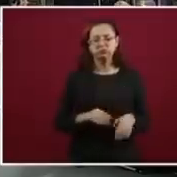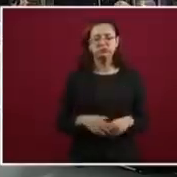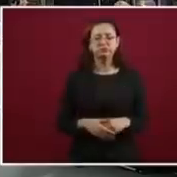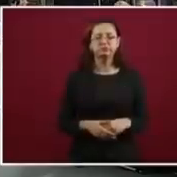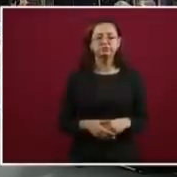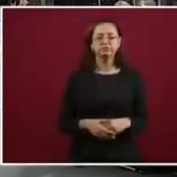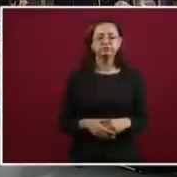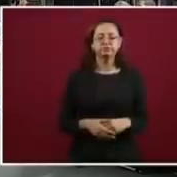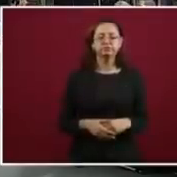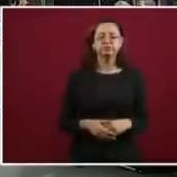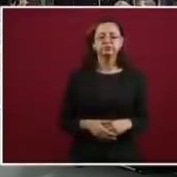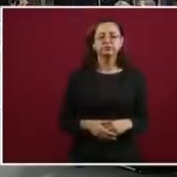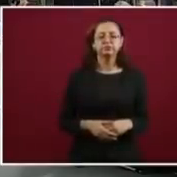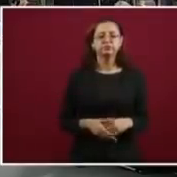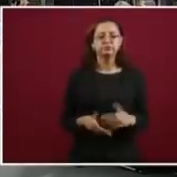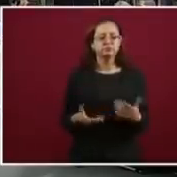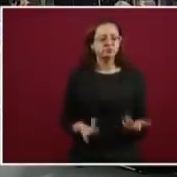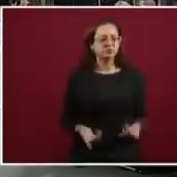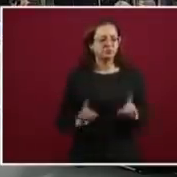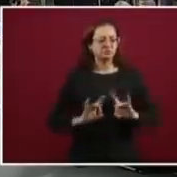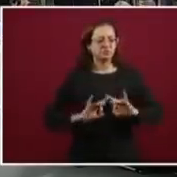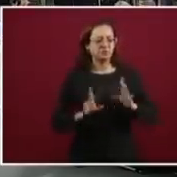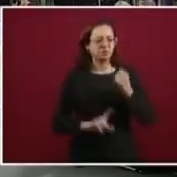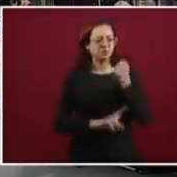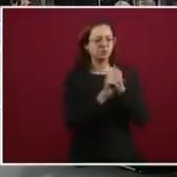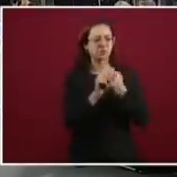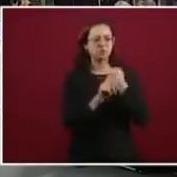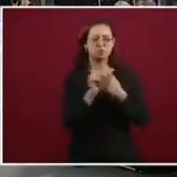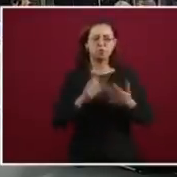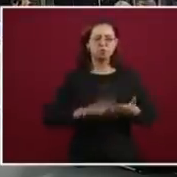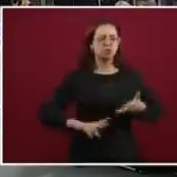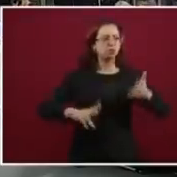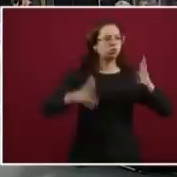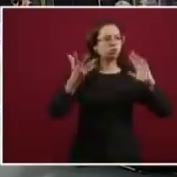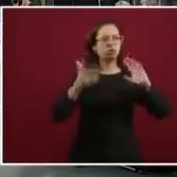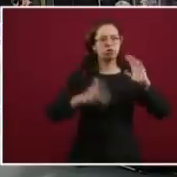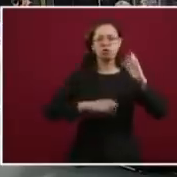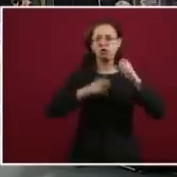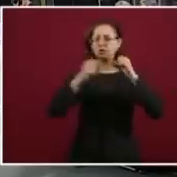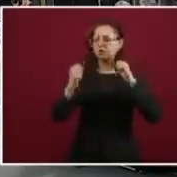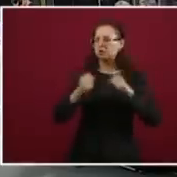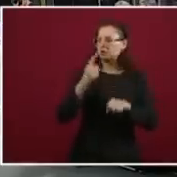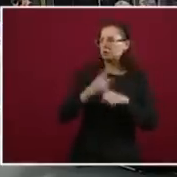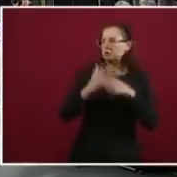de cómo enfrentar el problema de la inseguridad y de la violencia